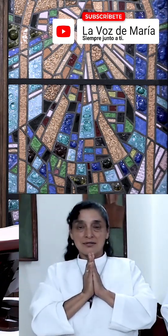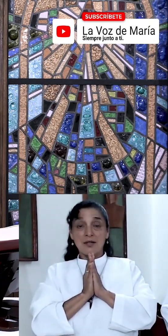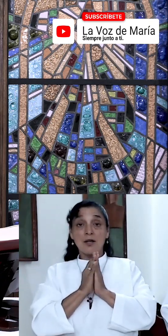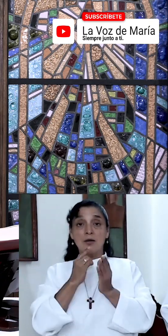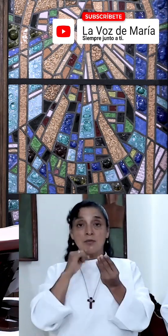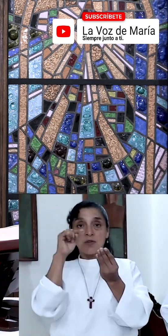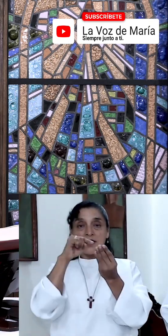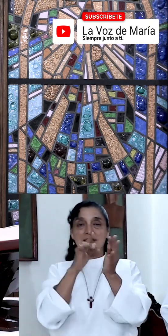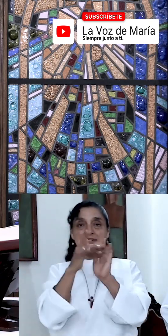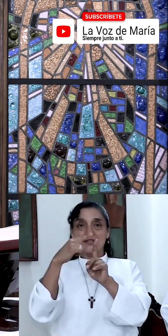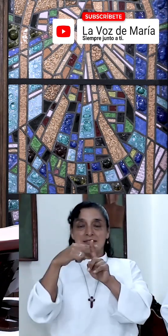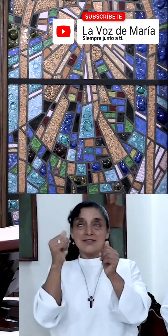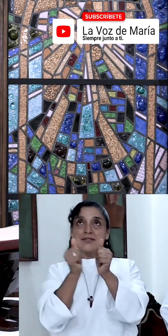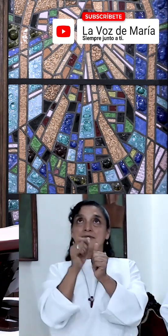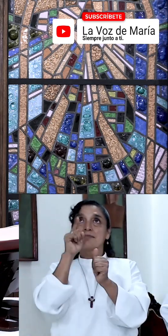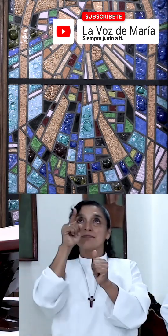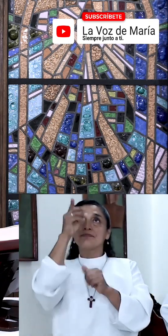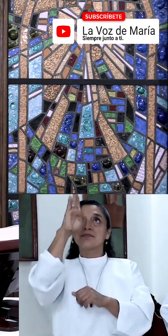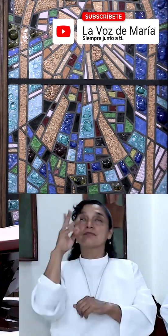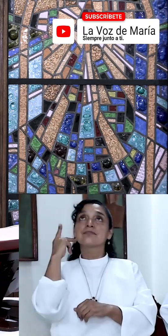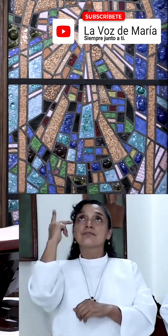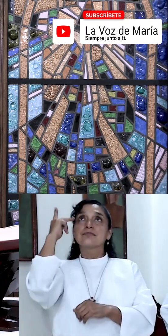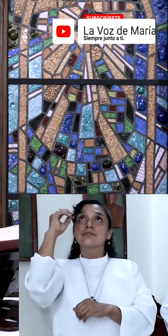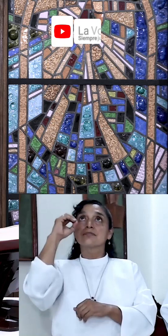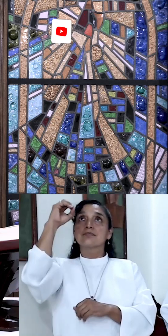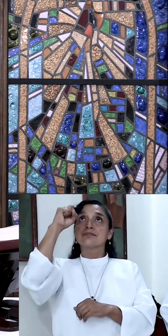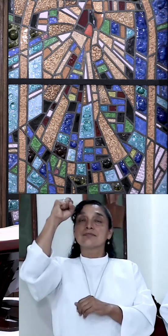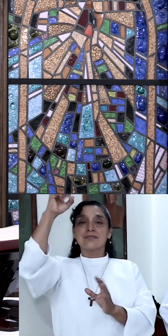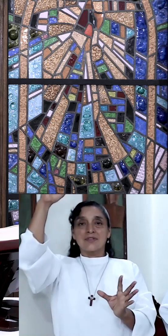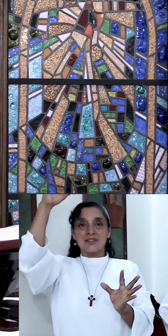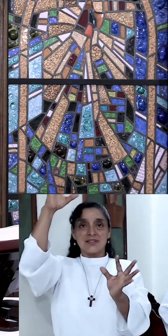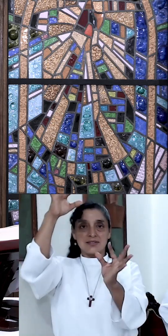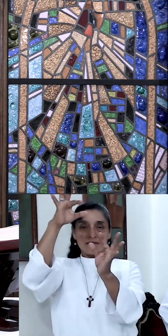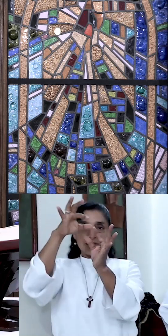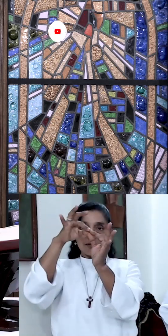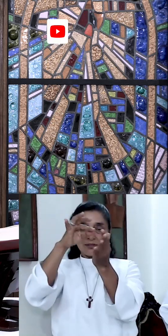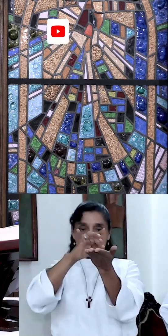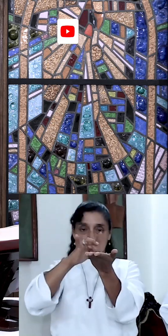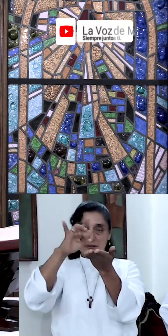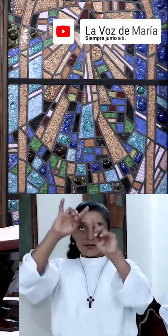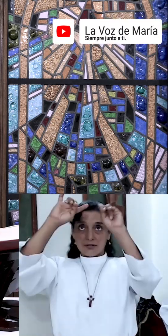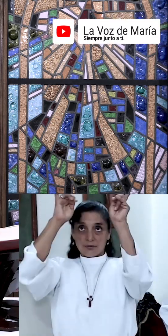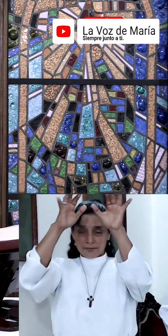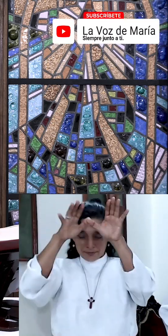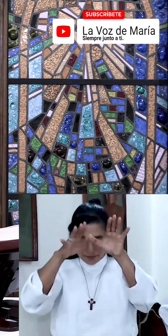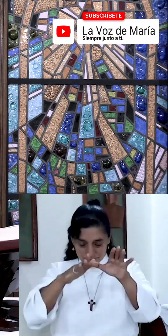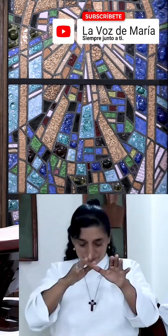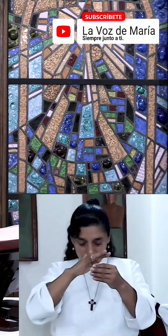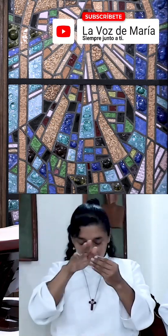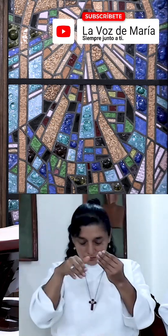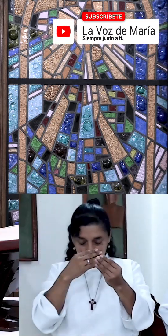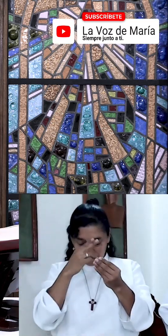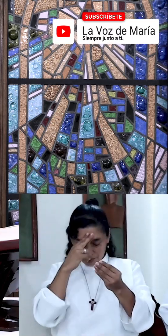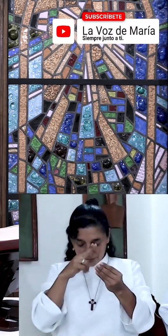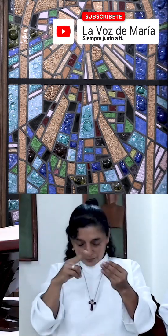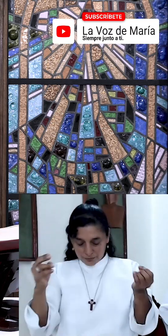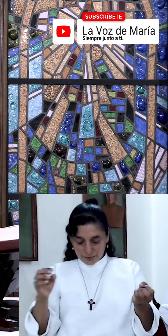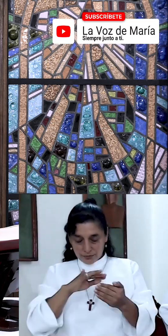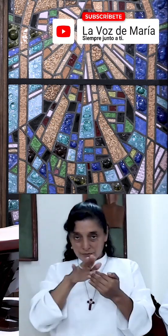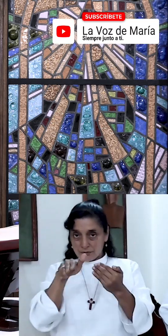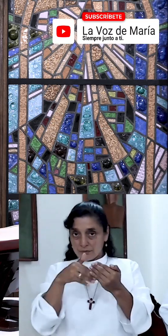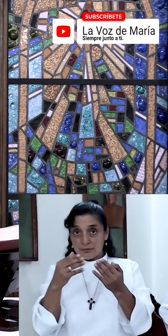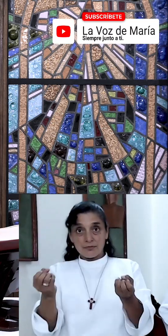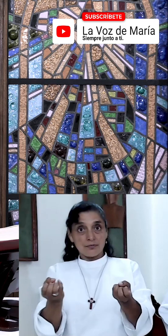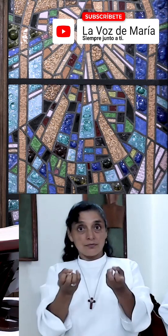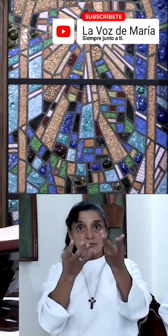Por Cristo, con Él y en Él, a ti Dios Padre Omnipotente, en la unidad del Espíritu Santo,